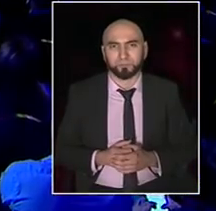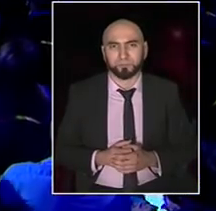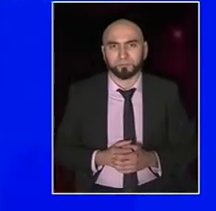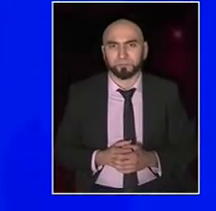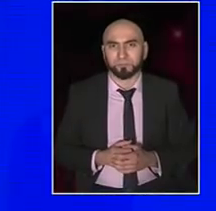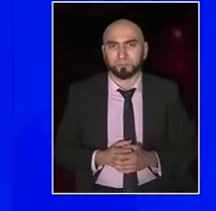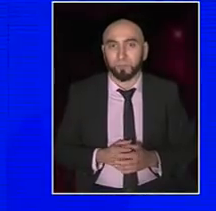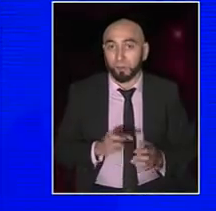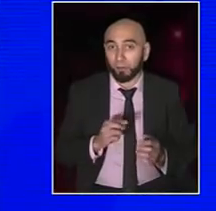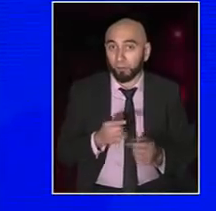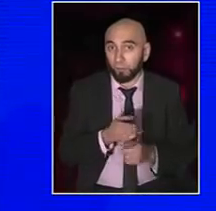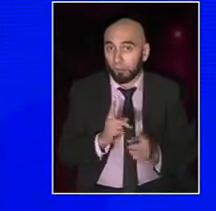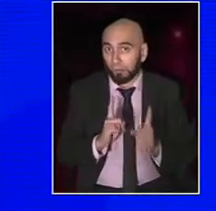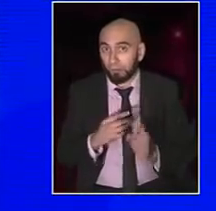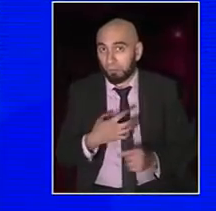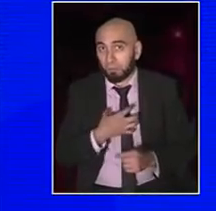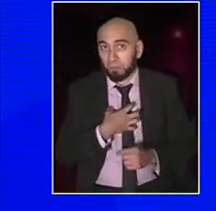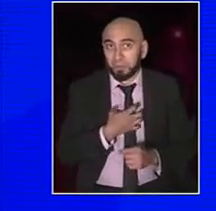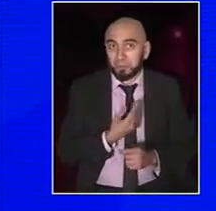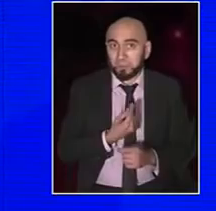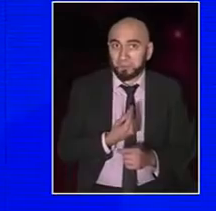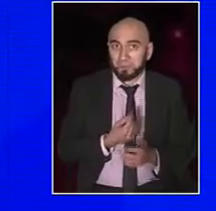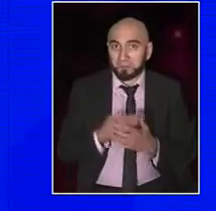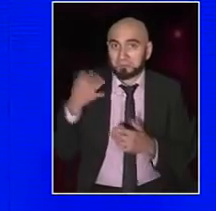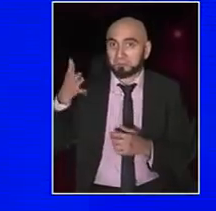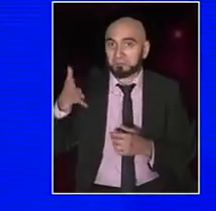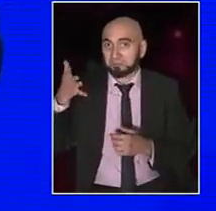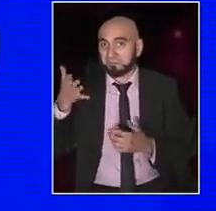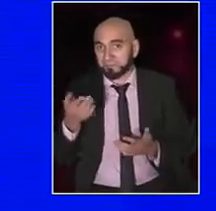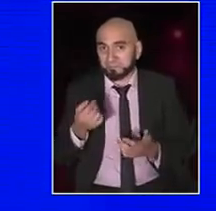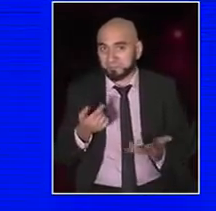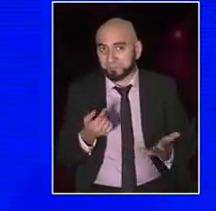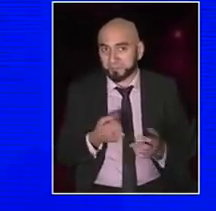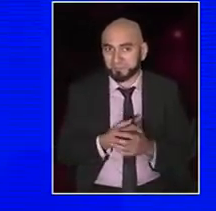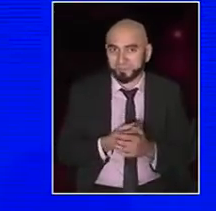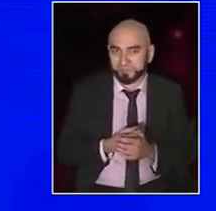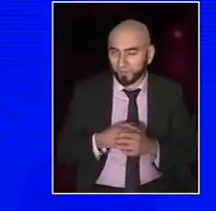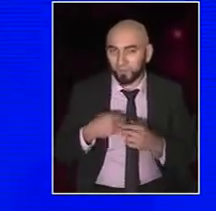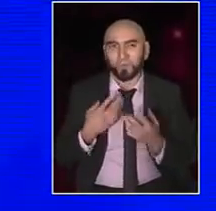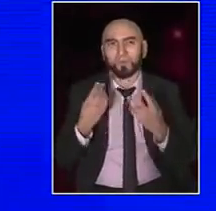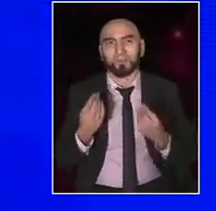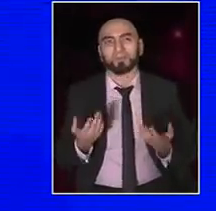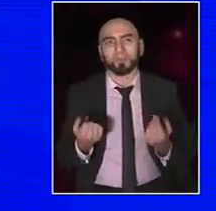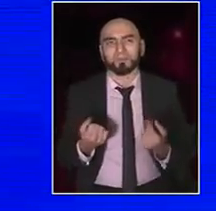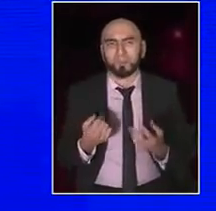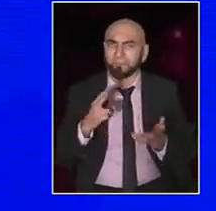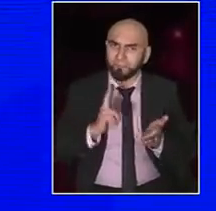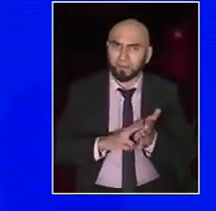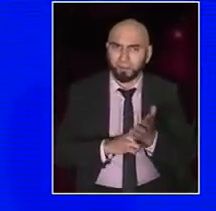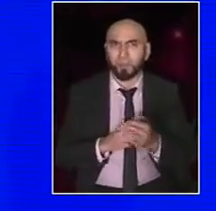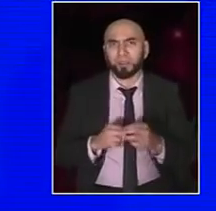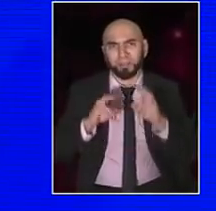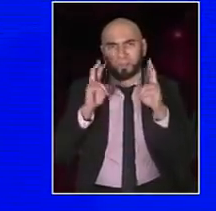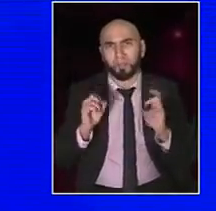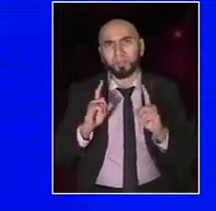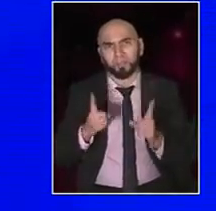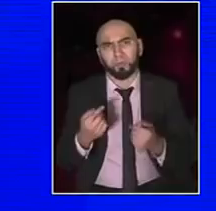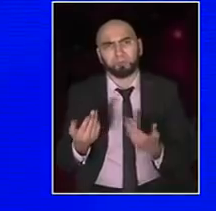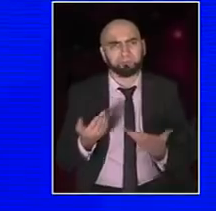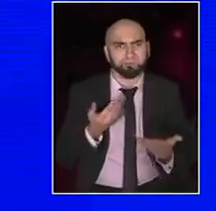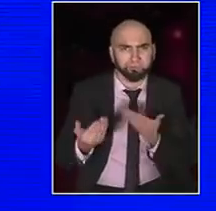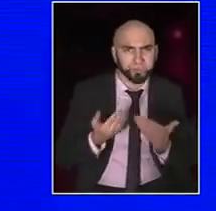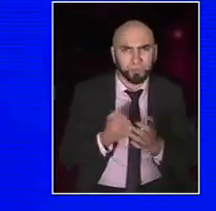¿Alguien quedó con miedo después de la ponencia? Lo esperanzador de esto es que es verdad, es un tema que debemos debatir. Hay que generar